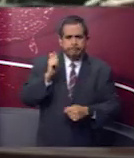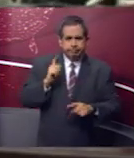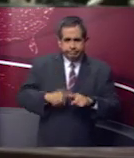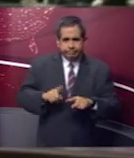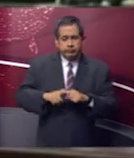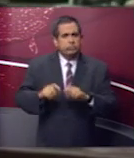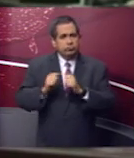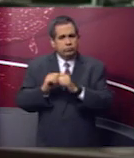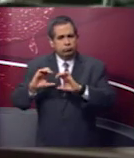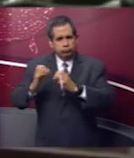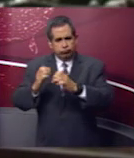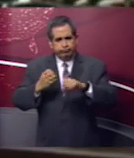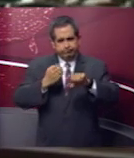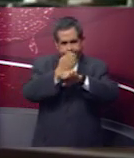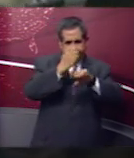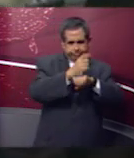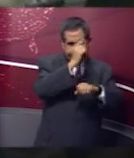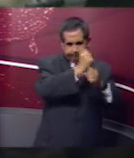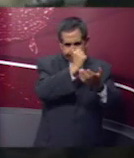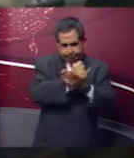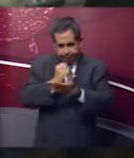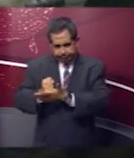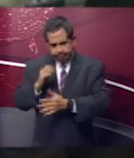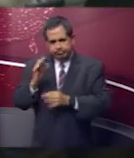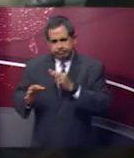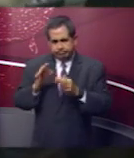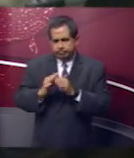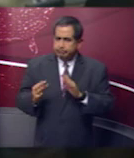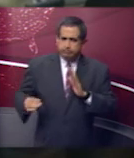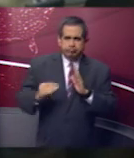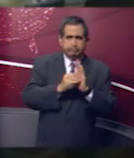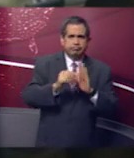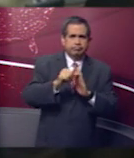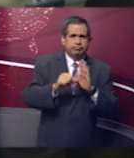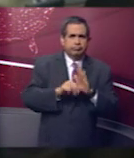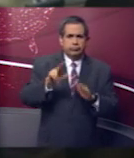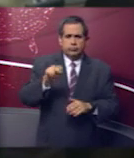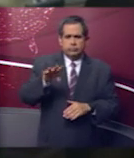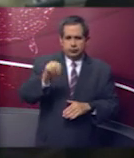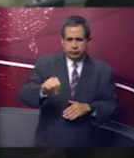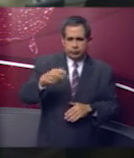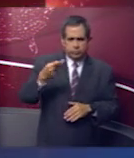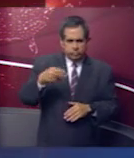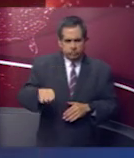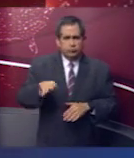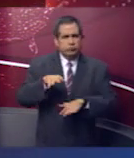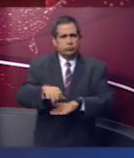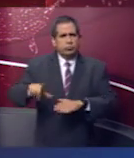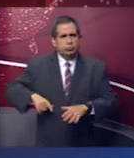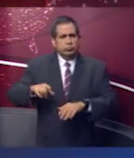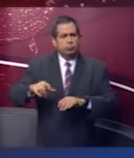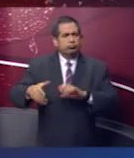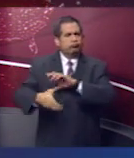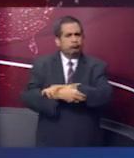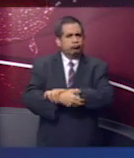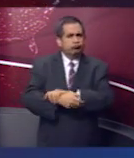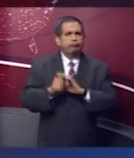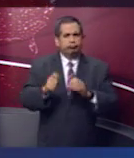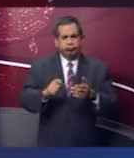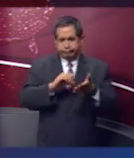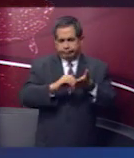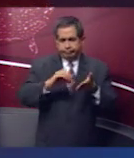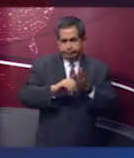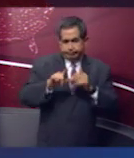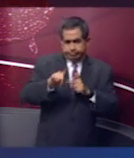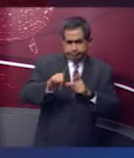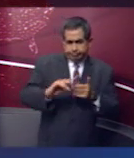ratificada por los congresos estatales, se estableció en el artículo 89 lo referente a los gobiernos de coalición. De esta manera, en la fracción 17